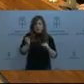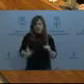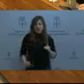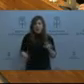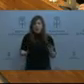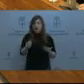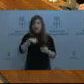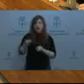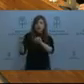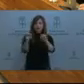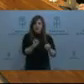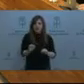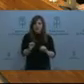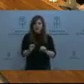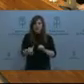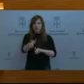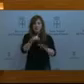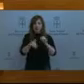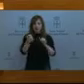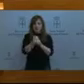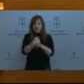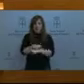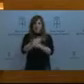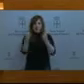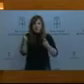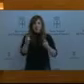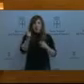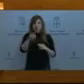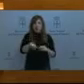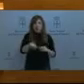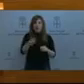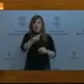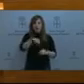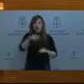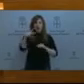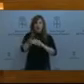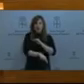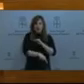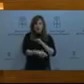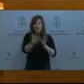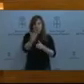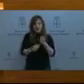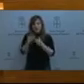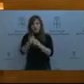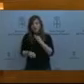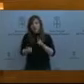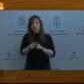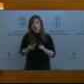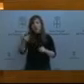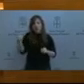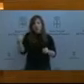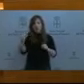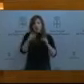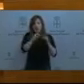cuando defendamos las convocatorias de empleo público, cuando evitemos cometer errores como aquellos en los que su